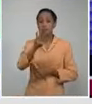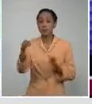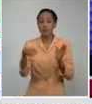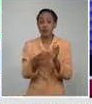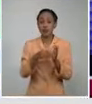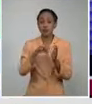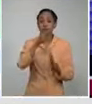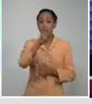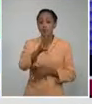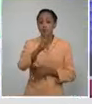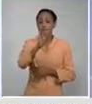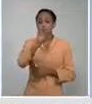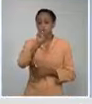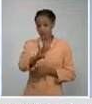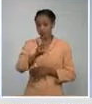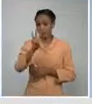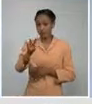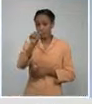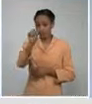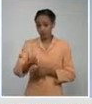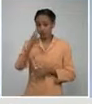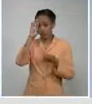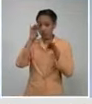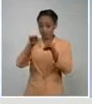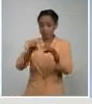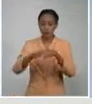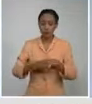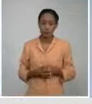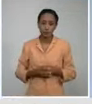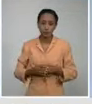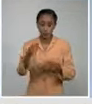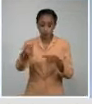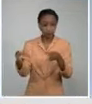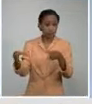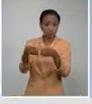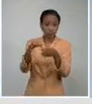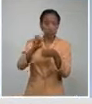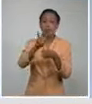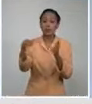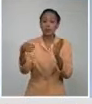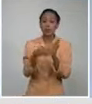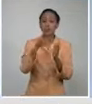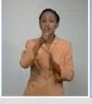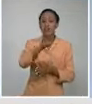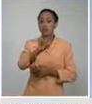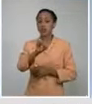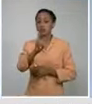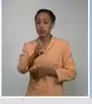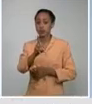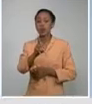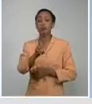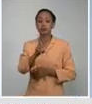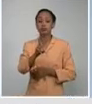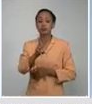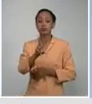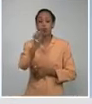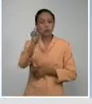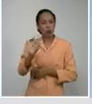2.333 pacientes ingresados, de ellos 3.362